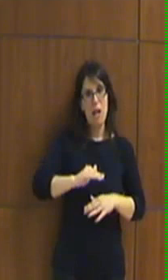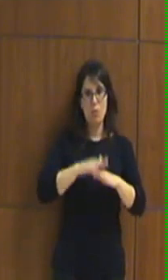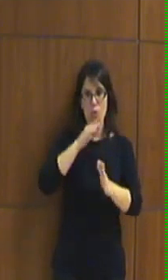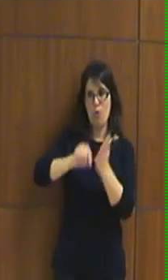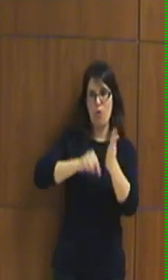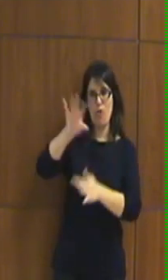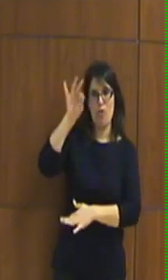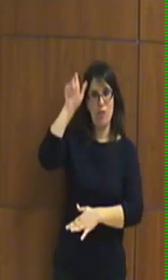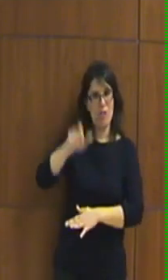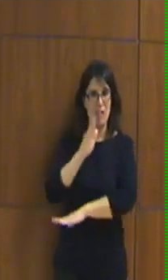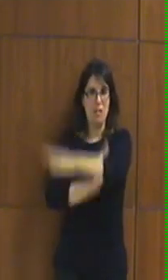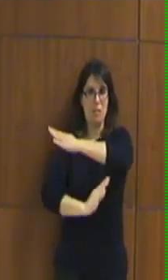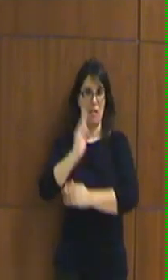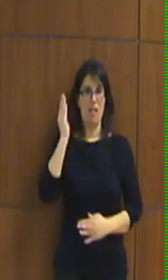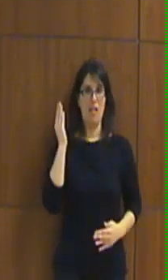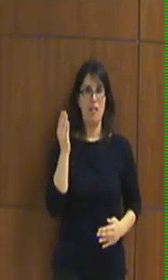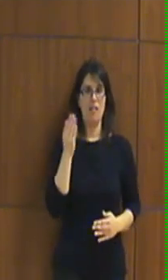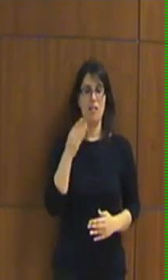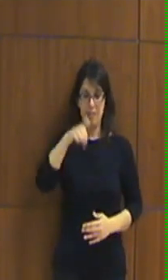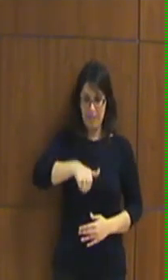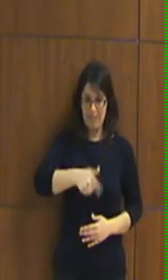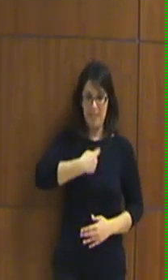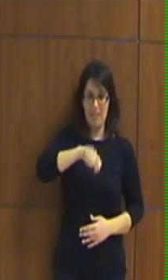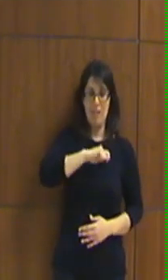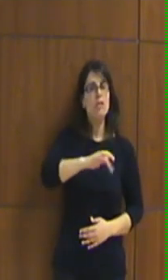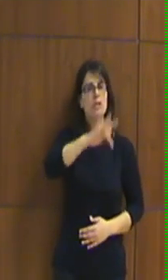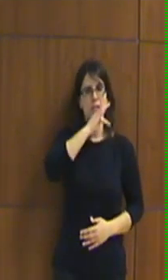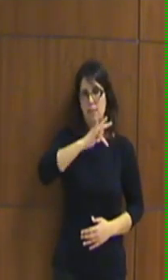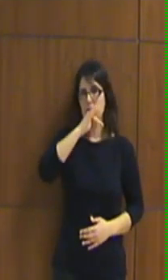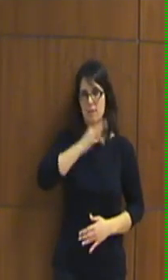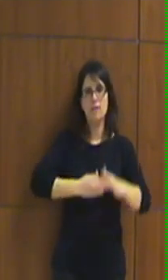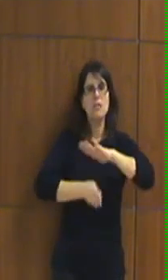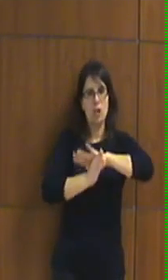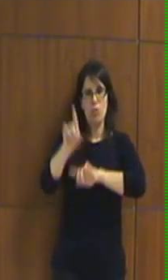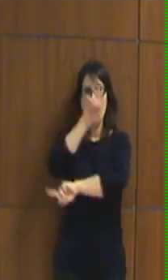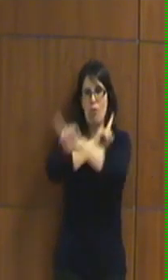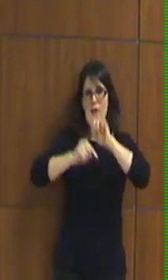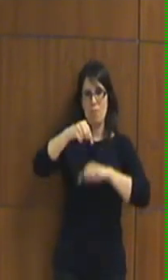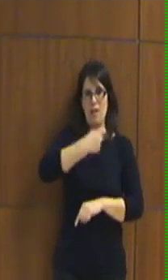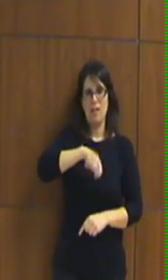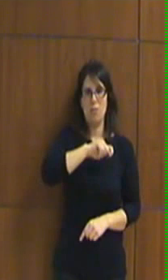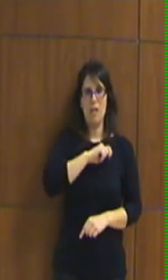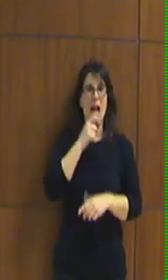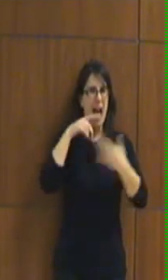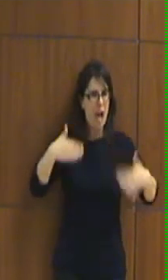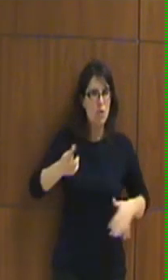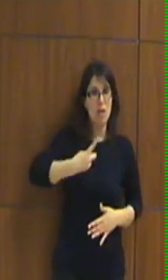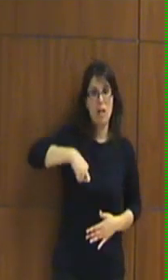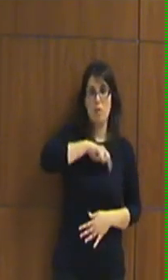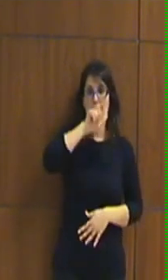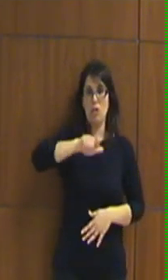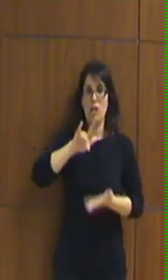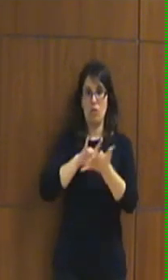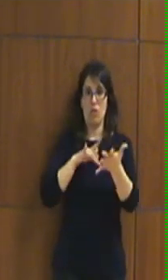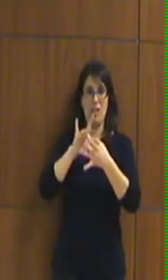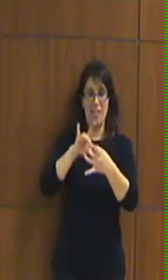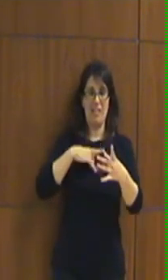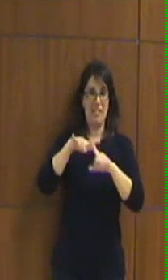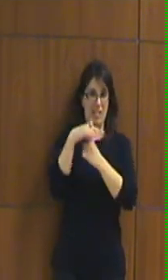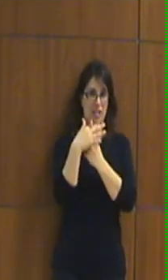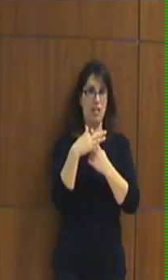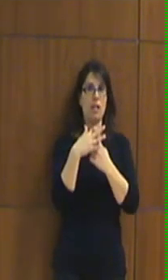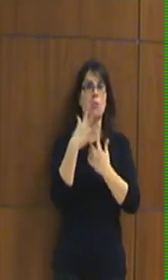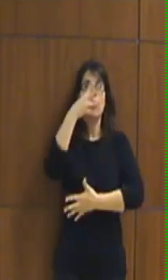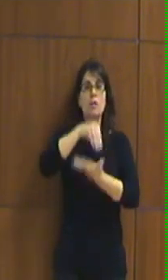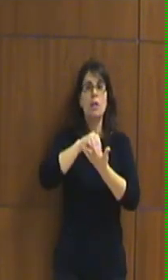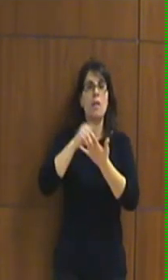creo que seguimos en un problema en este país, por mucho que nos empeñemos todos los que estamos trabajando en el entorno y que a veces nos acabamos todos mirando